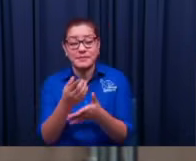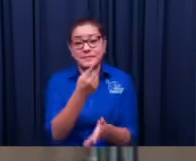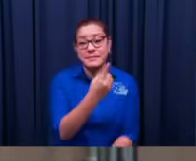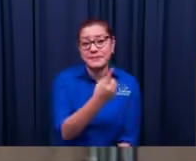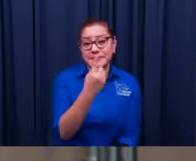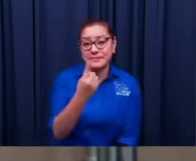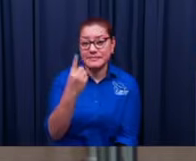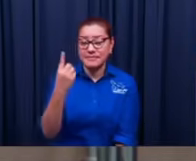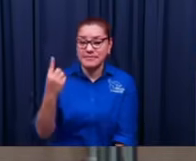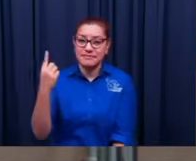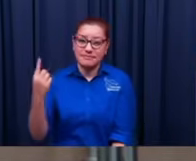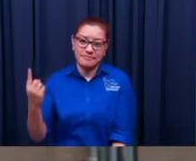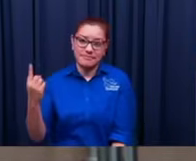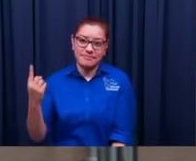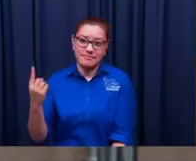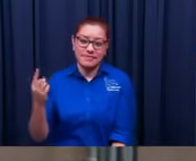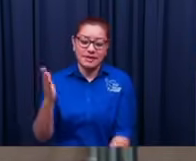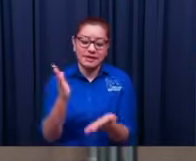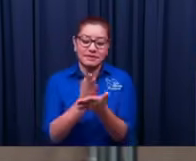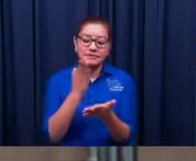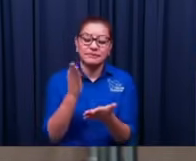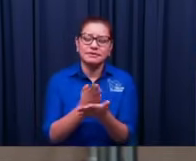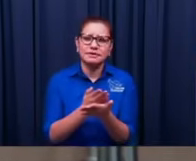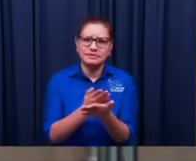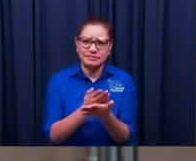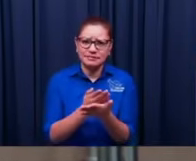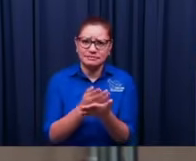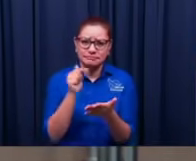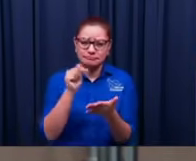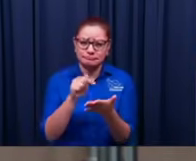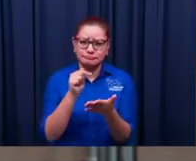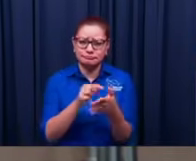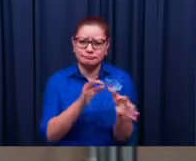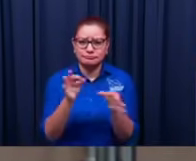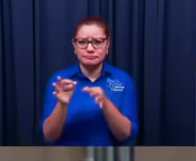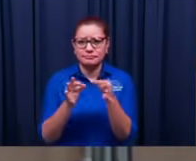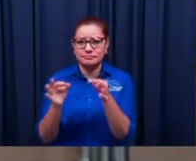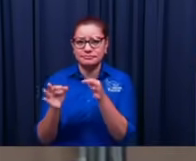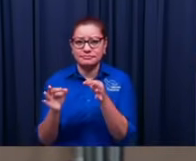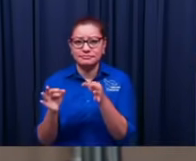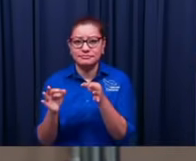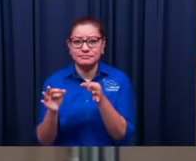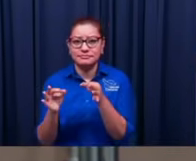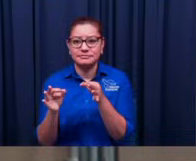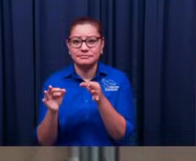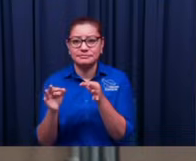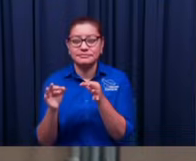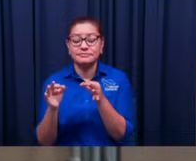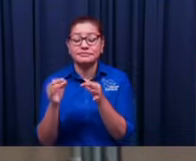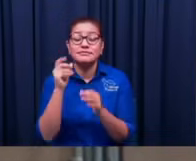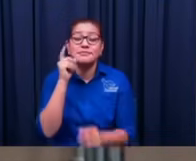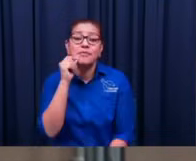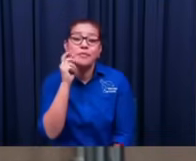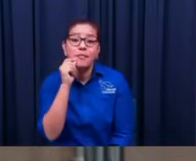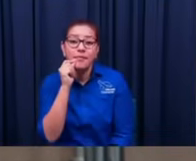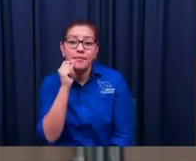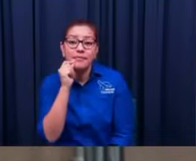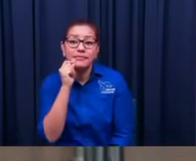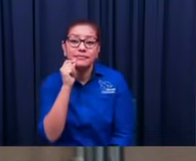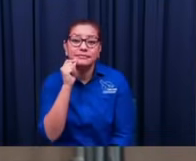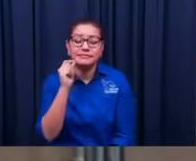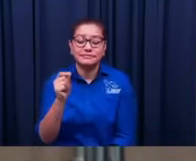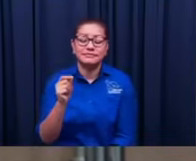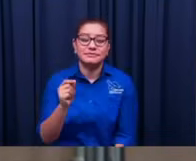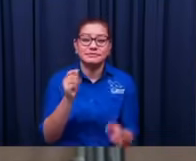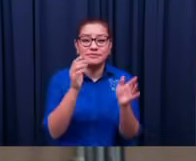la palabra, ¿verdad? Incluso la Biblia dice: téngannos los hombres por administradores de los misterios